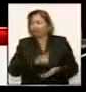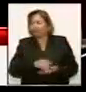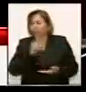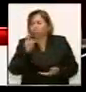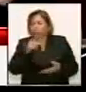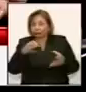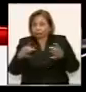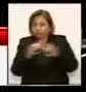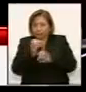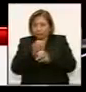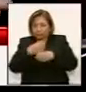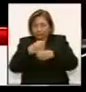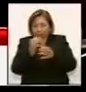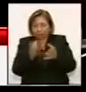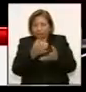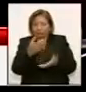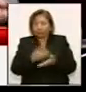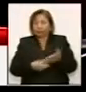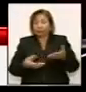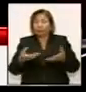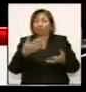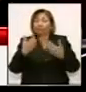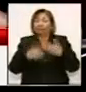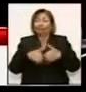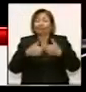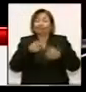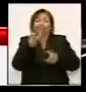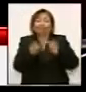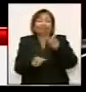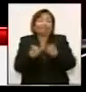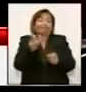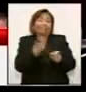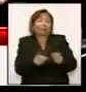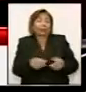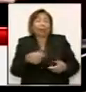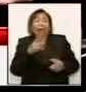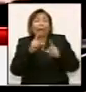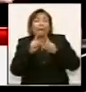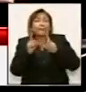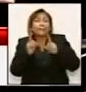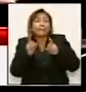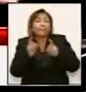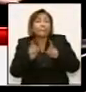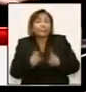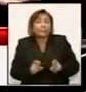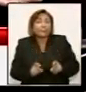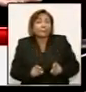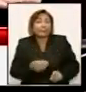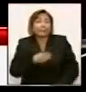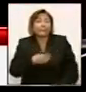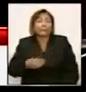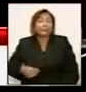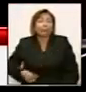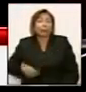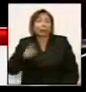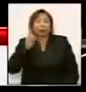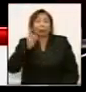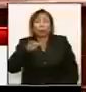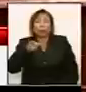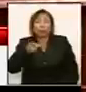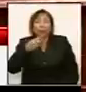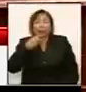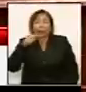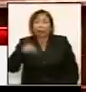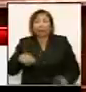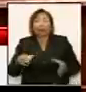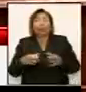hubiera estado acomodado en las cifras, en las cantidades, en las empresas, en las personas, en todos. La pregunta, señor ministro, porque usted sabe, como